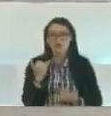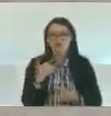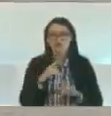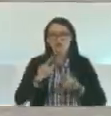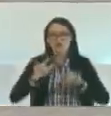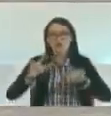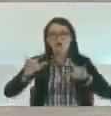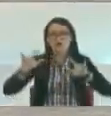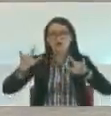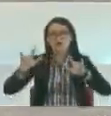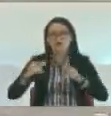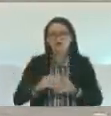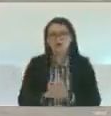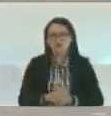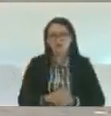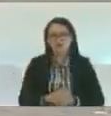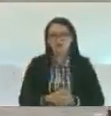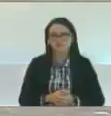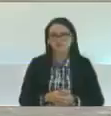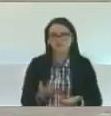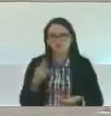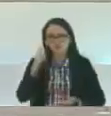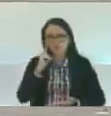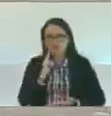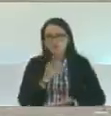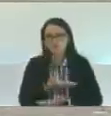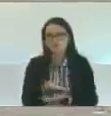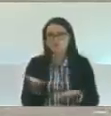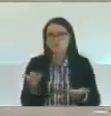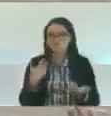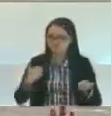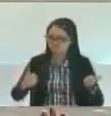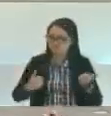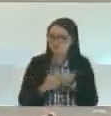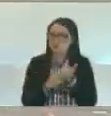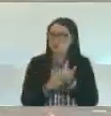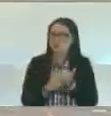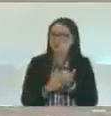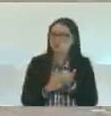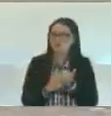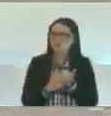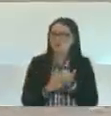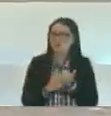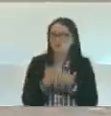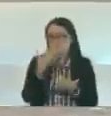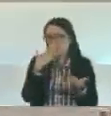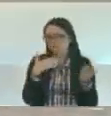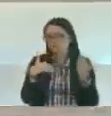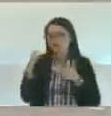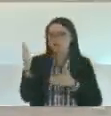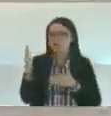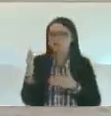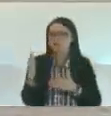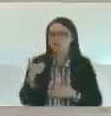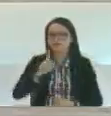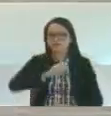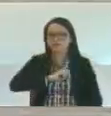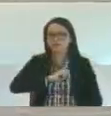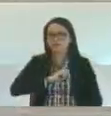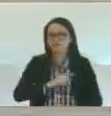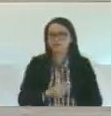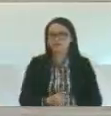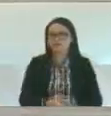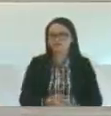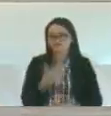amo. Guayana, Bolívar, cuenten con ustedes para siempre. Cuenten conmigo